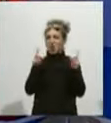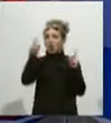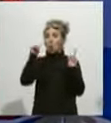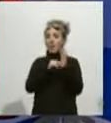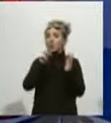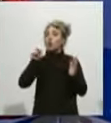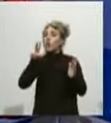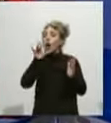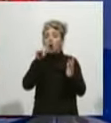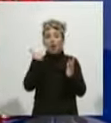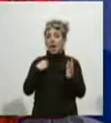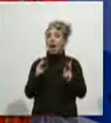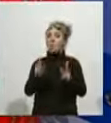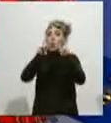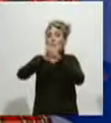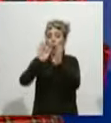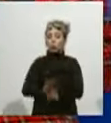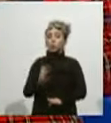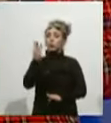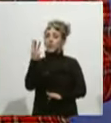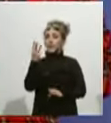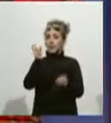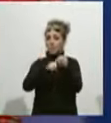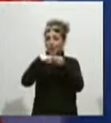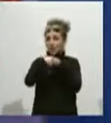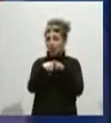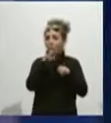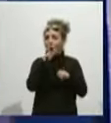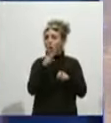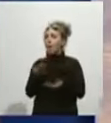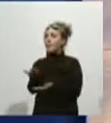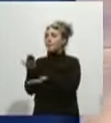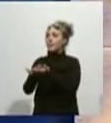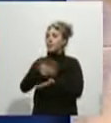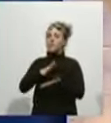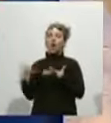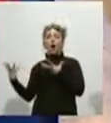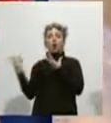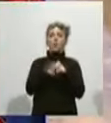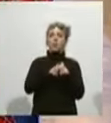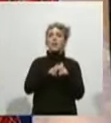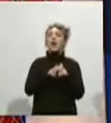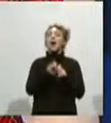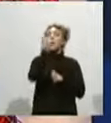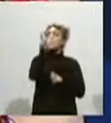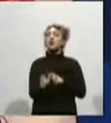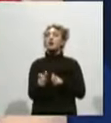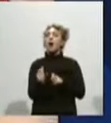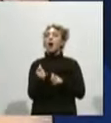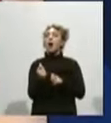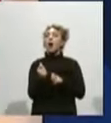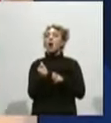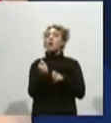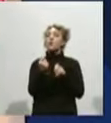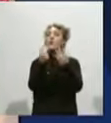últimos participantes de la noche. Para ello, vamos a pedir que nos acompañe el participante número 6,